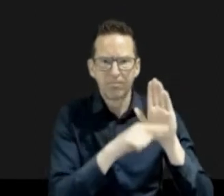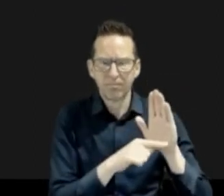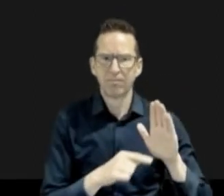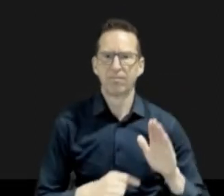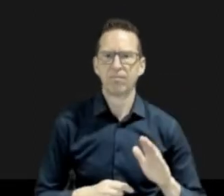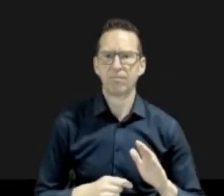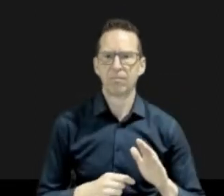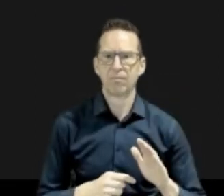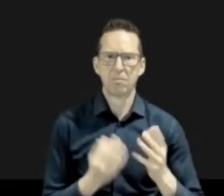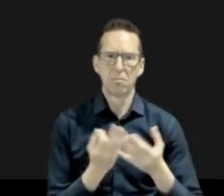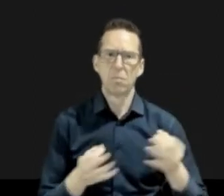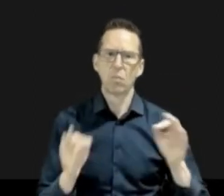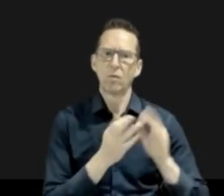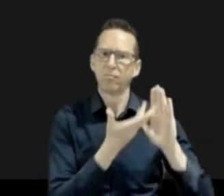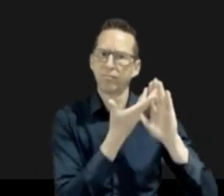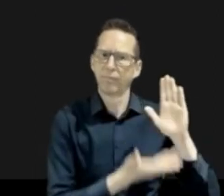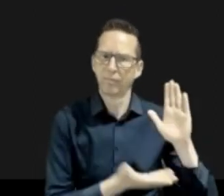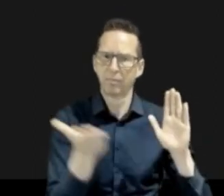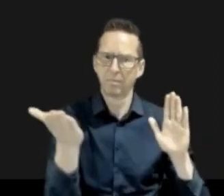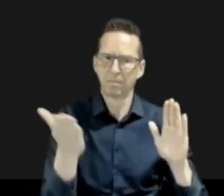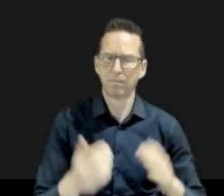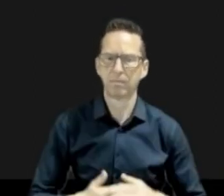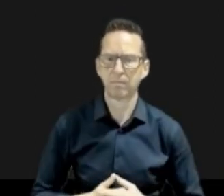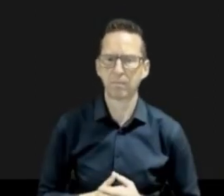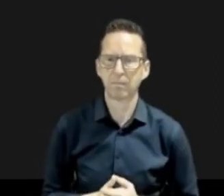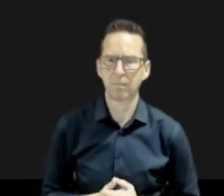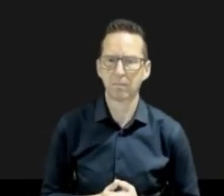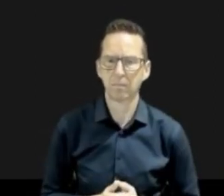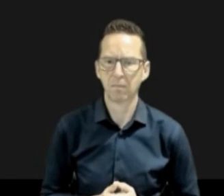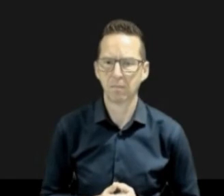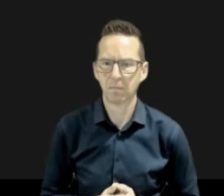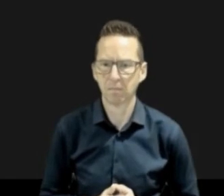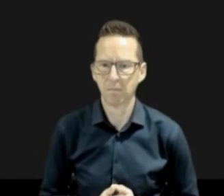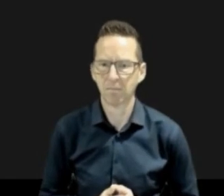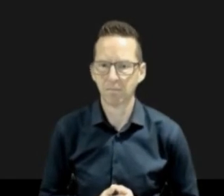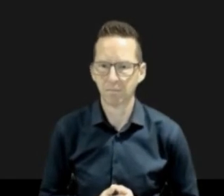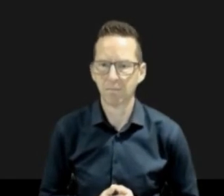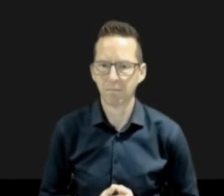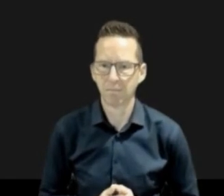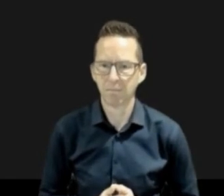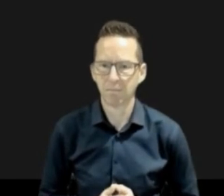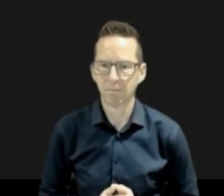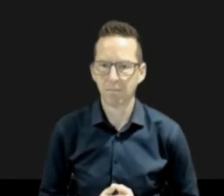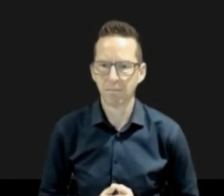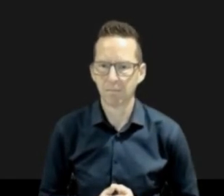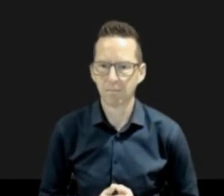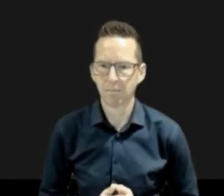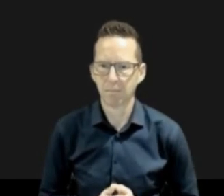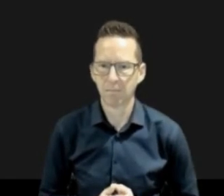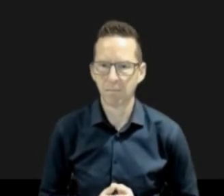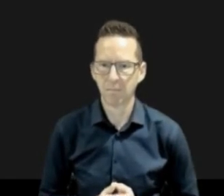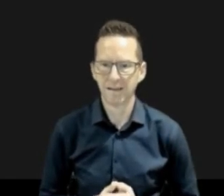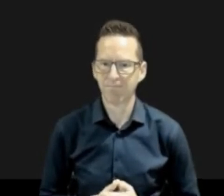bueno otra la reforma de la organización meteorológica mundial